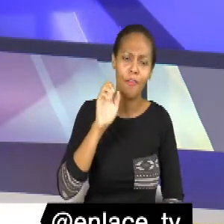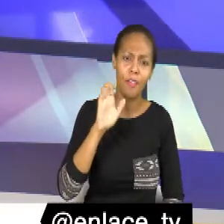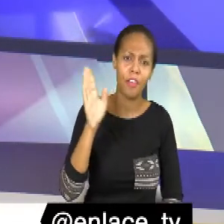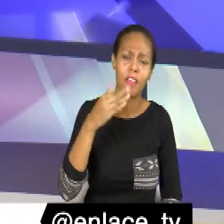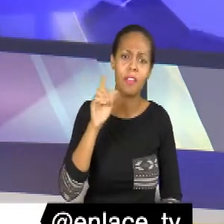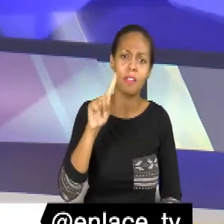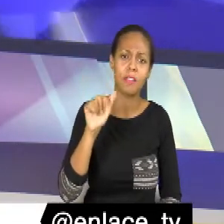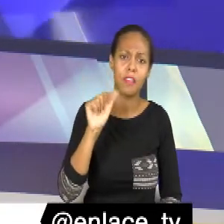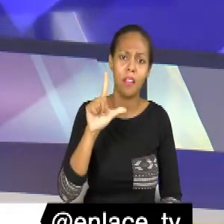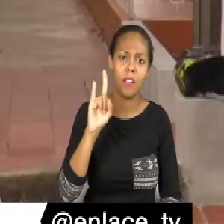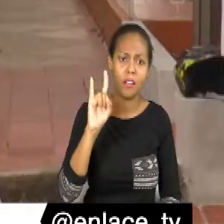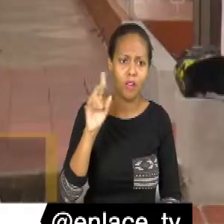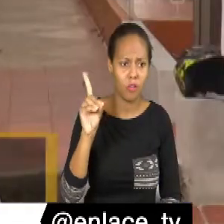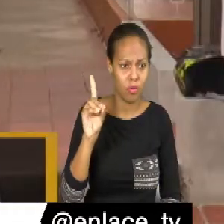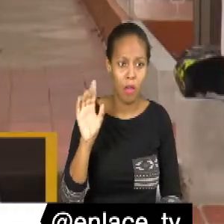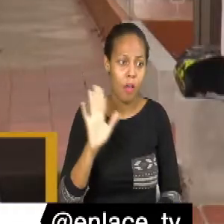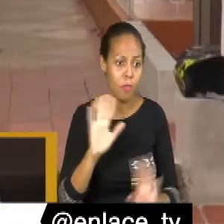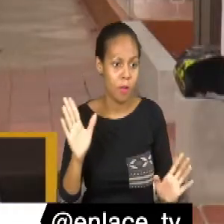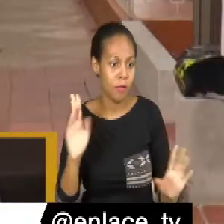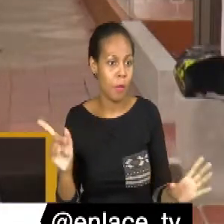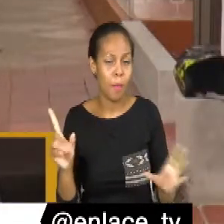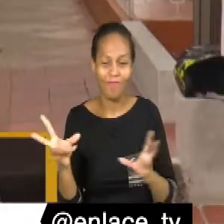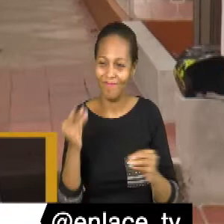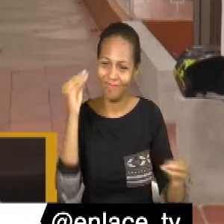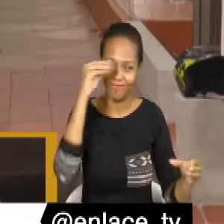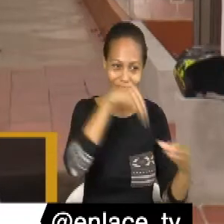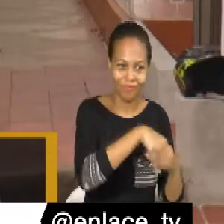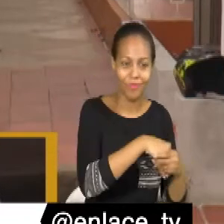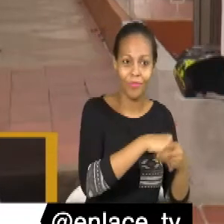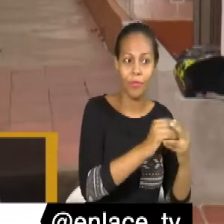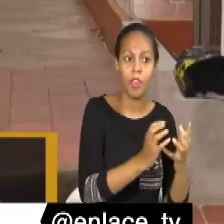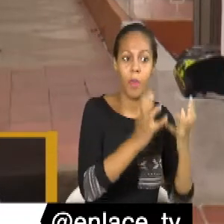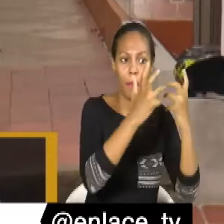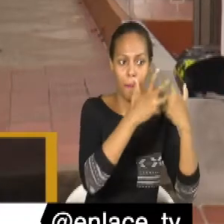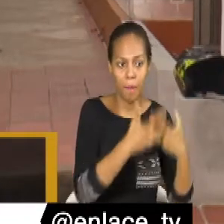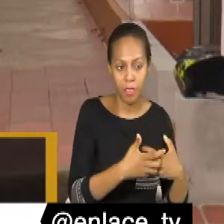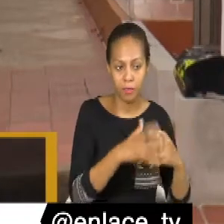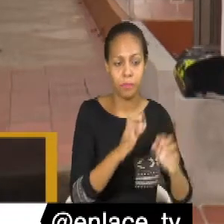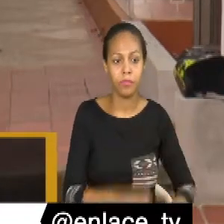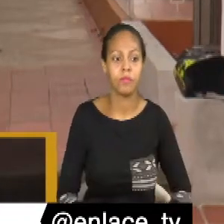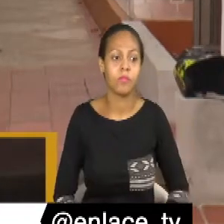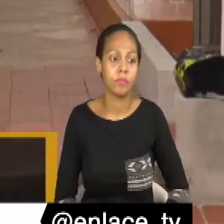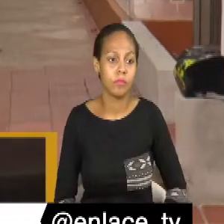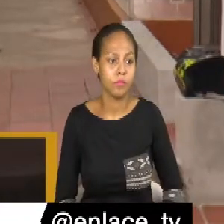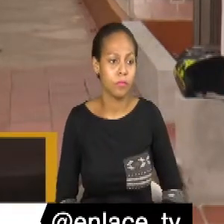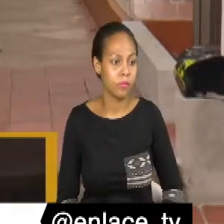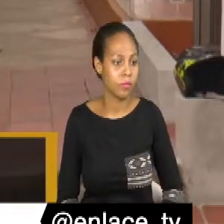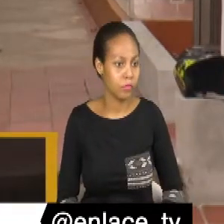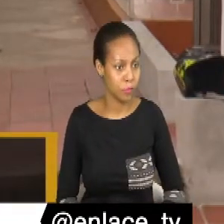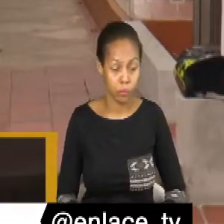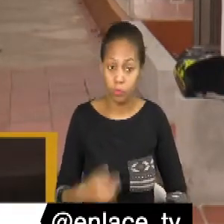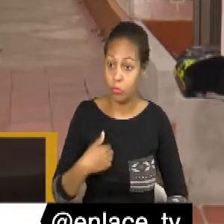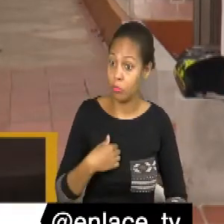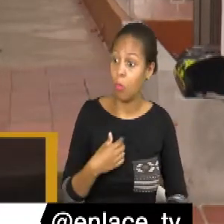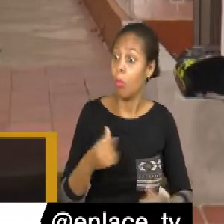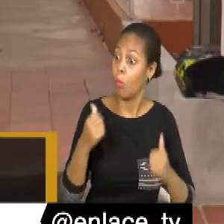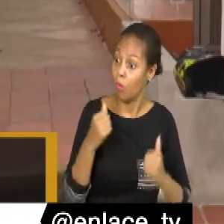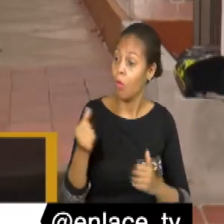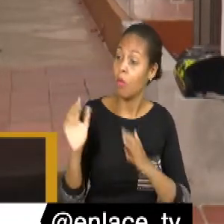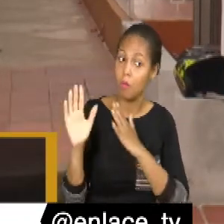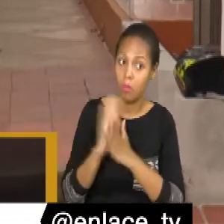municipio. Pues muy buena la noticia porque no sabía qué hacían las